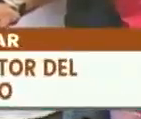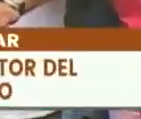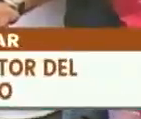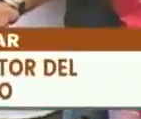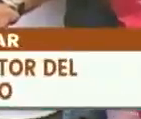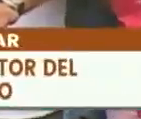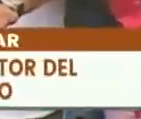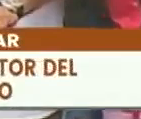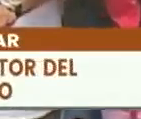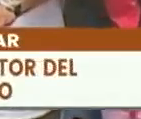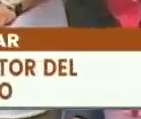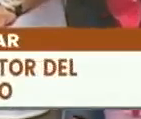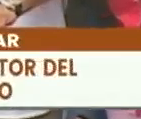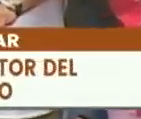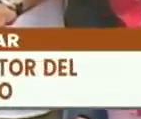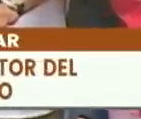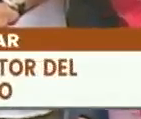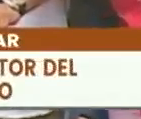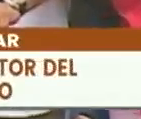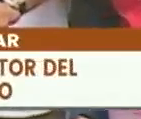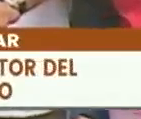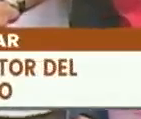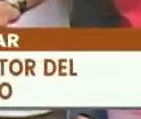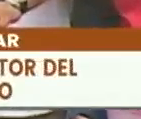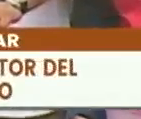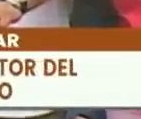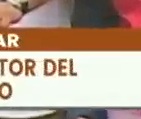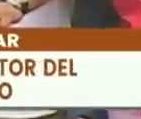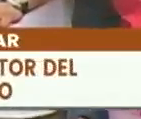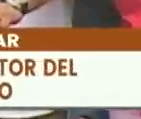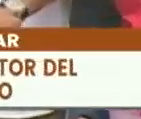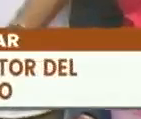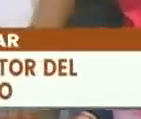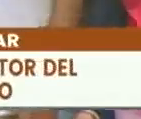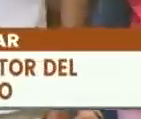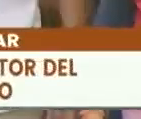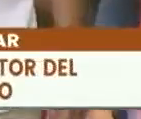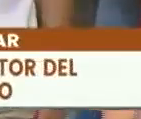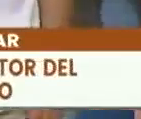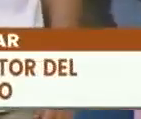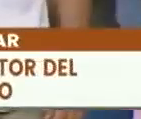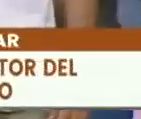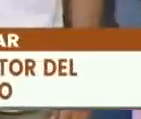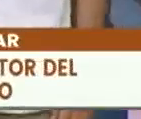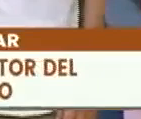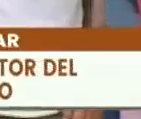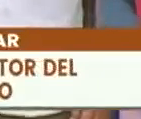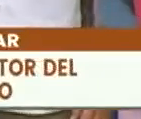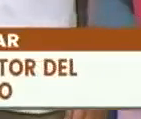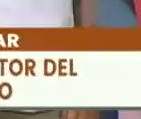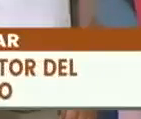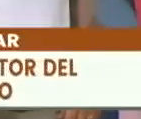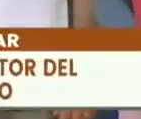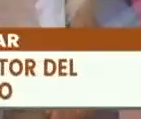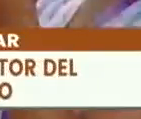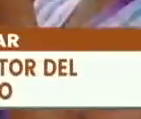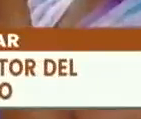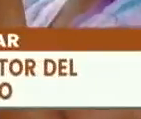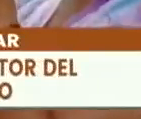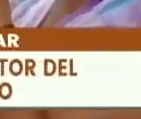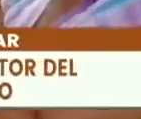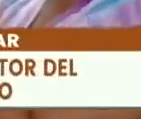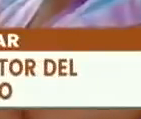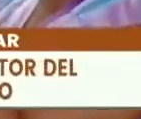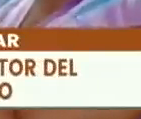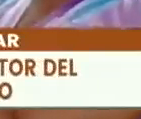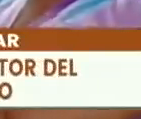fotos de ellos, yo les tengo cariño. Usted busca a Capriles, por ejemplo. Capriles en el distribuidor Altamira el